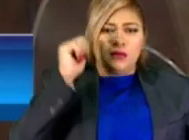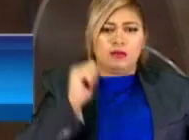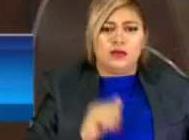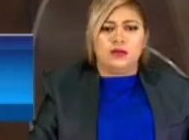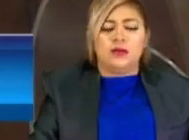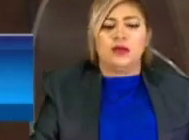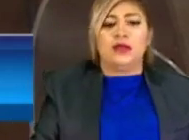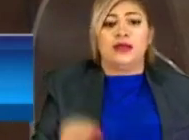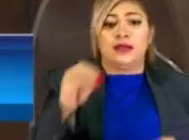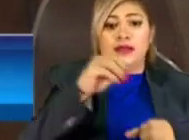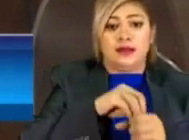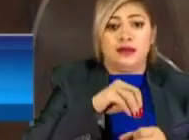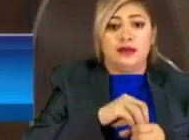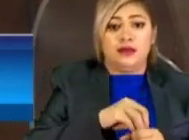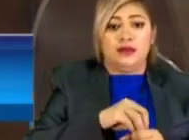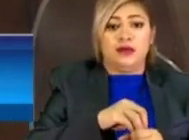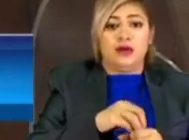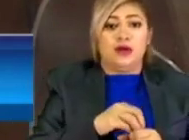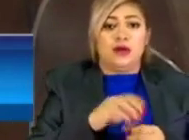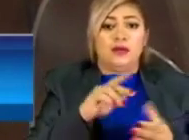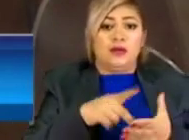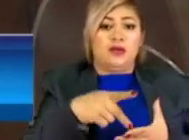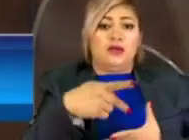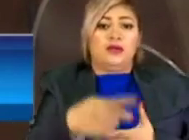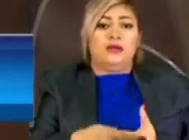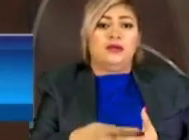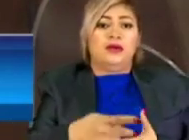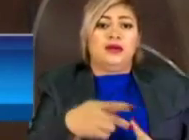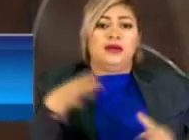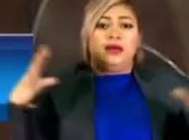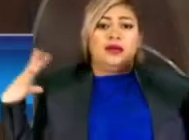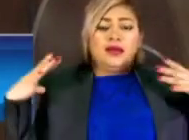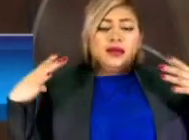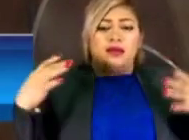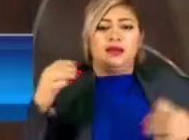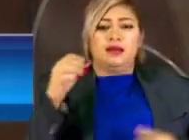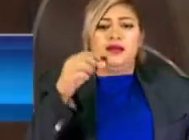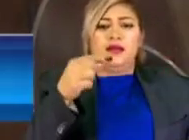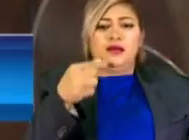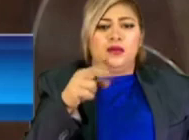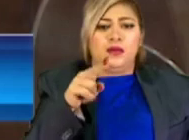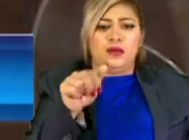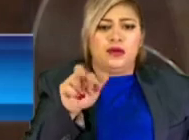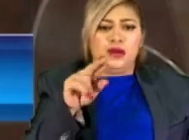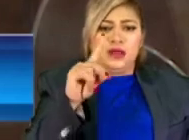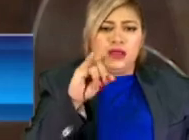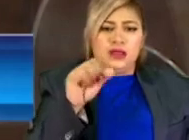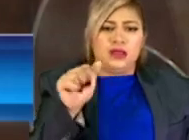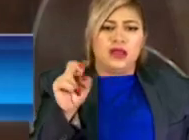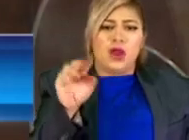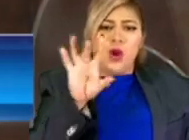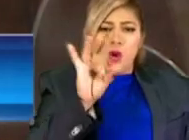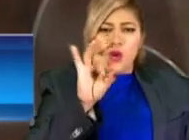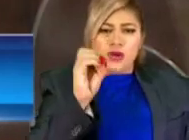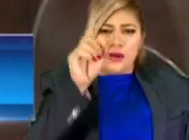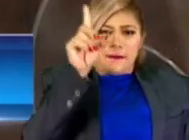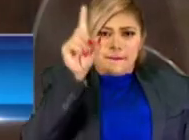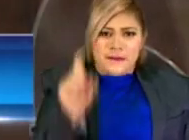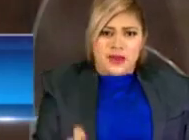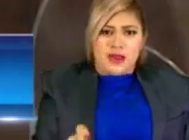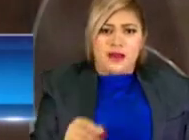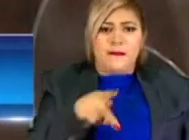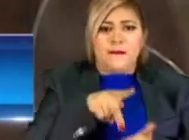Dentro del programa Ángel Guardián, que entrega 80 balboas por mes, se han pagado